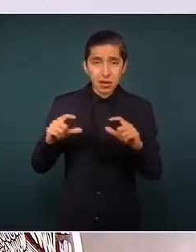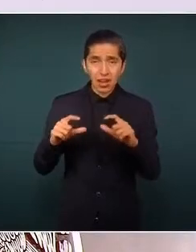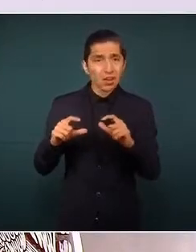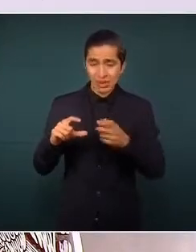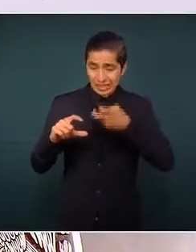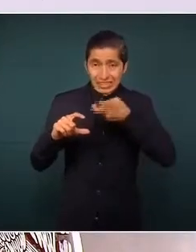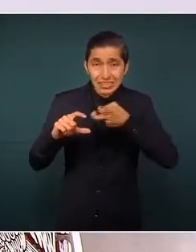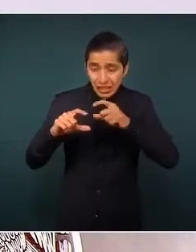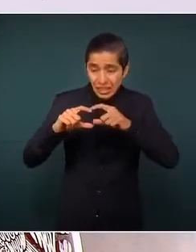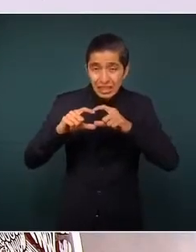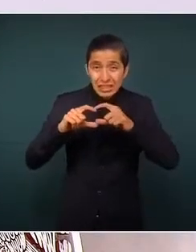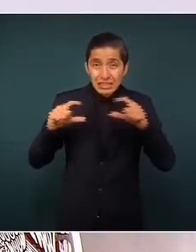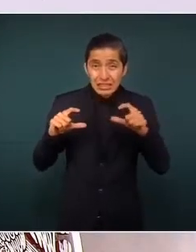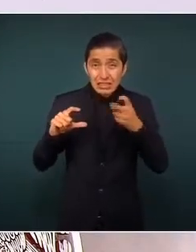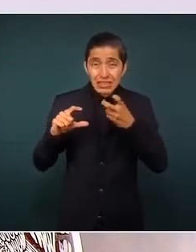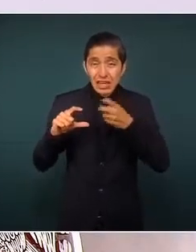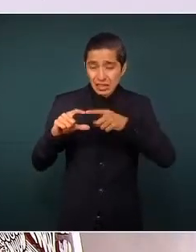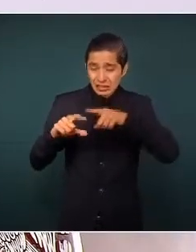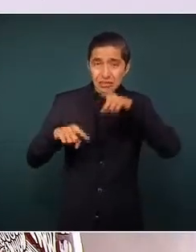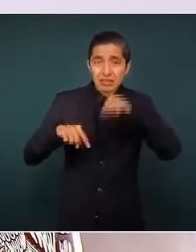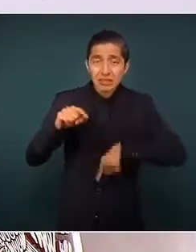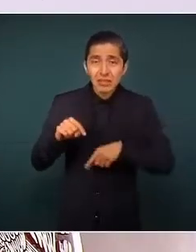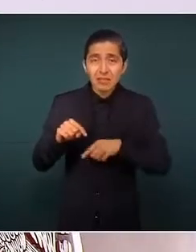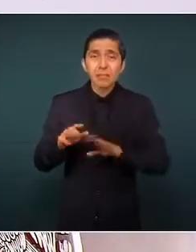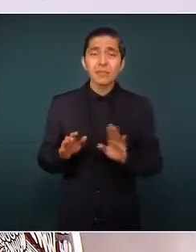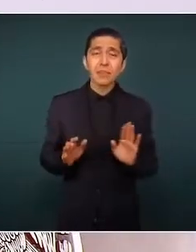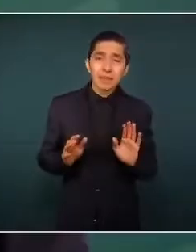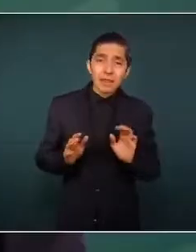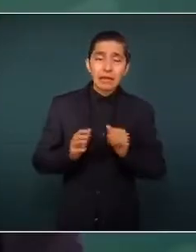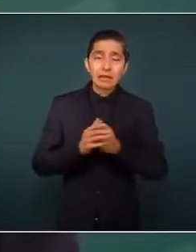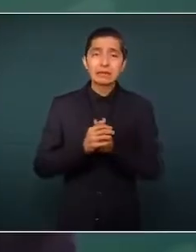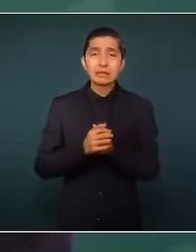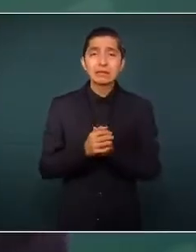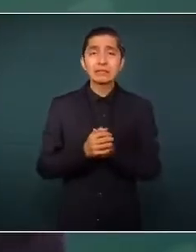considerara ese capítulo, que era, por cierto,